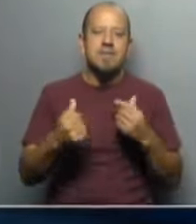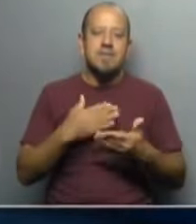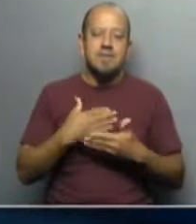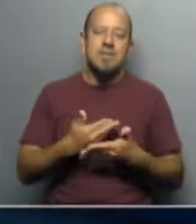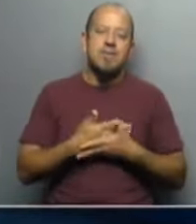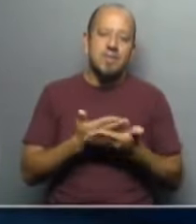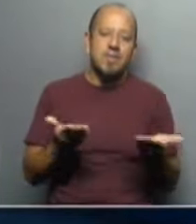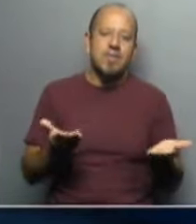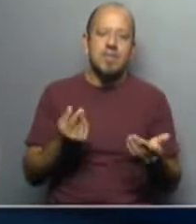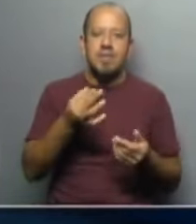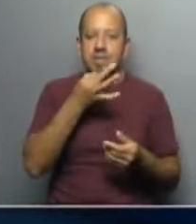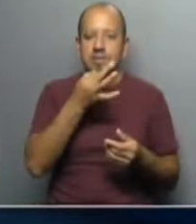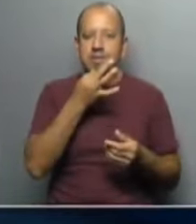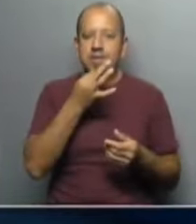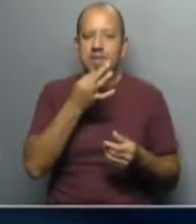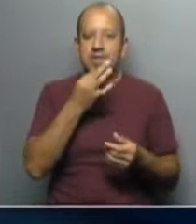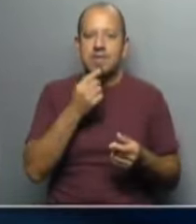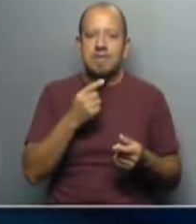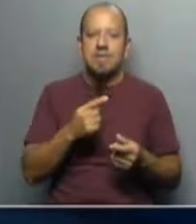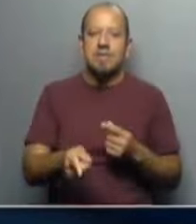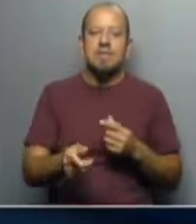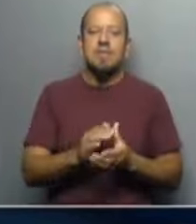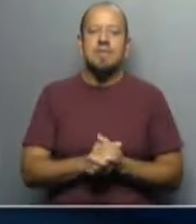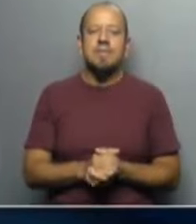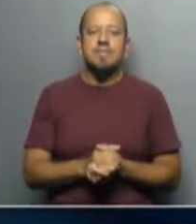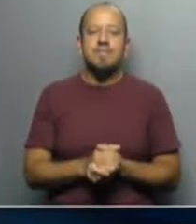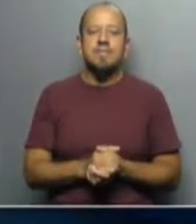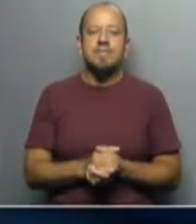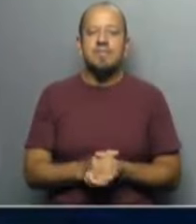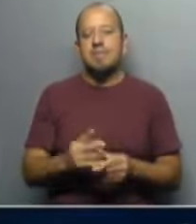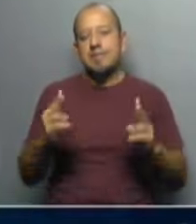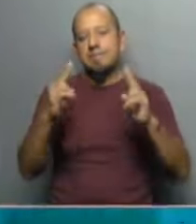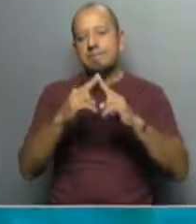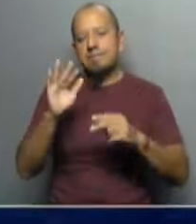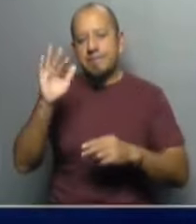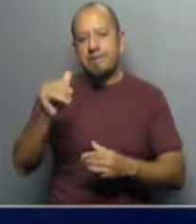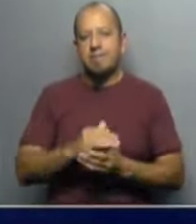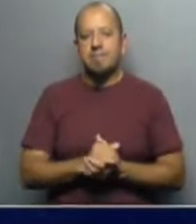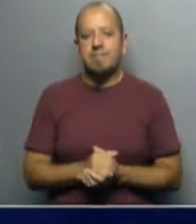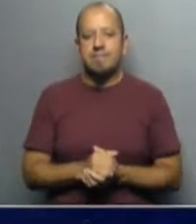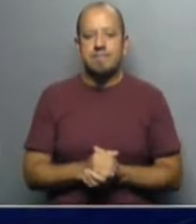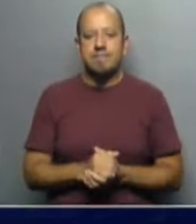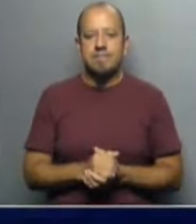Te hago bromitas, pero te lo demuestro. Puñito de cierre. Ahí está. Tamanana.